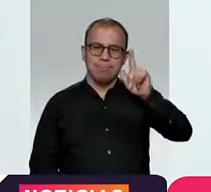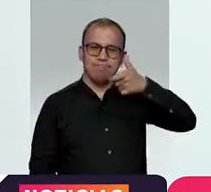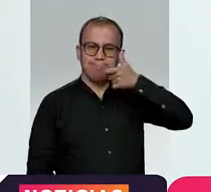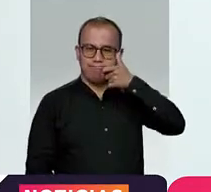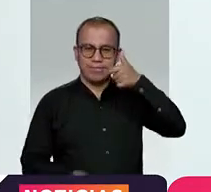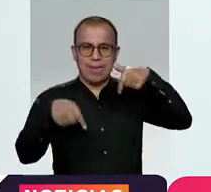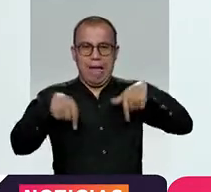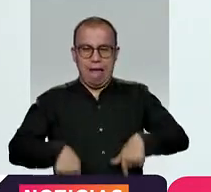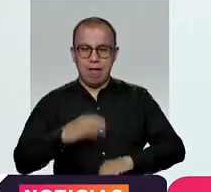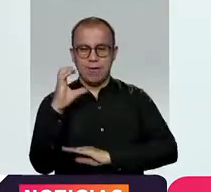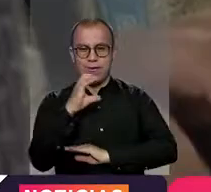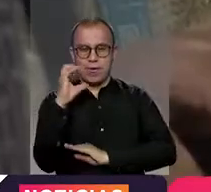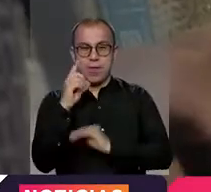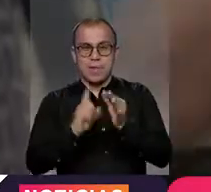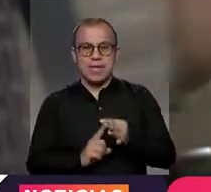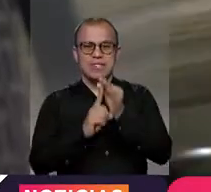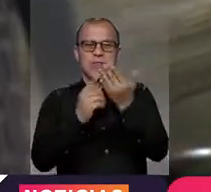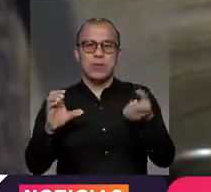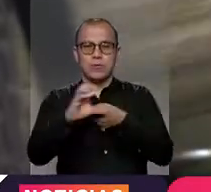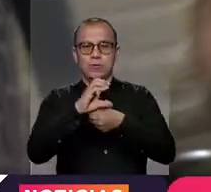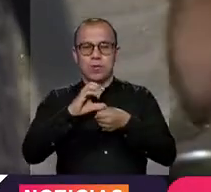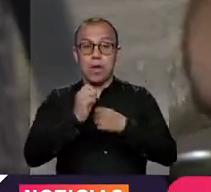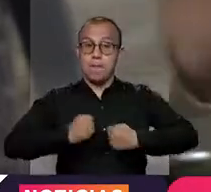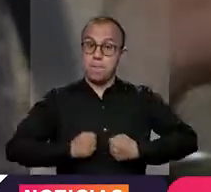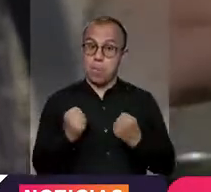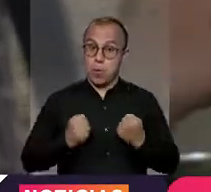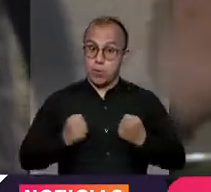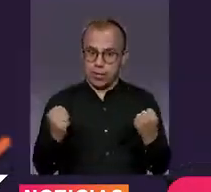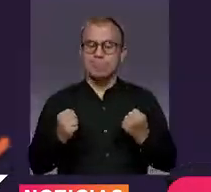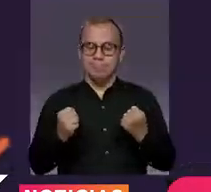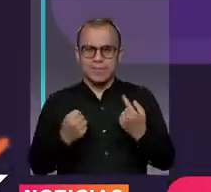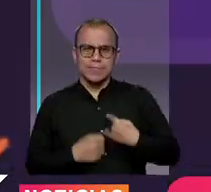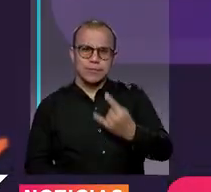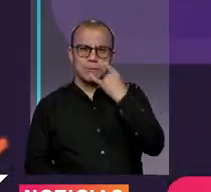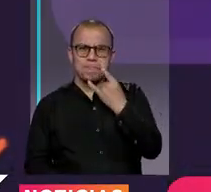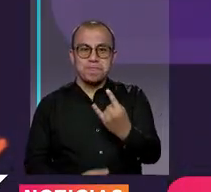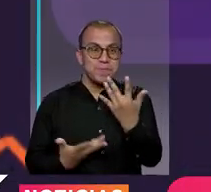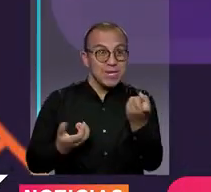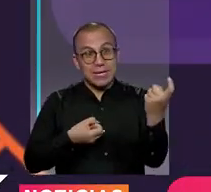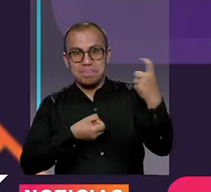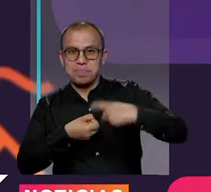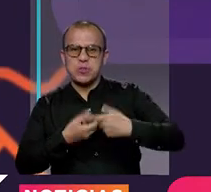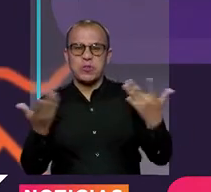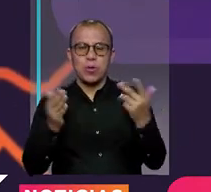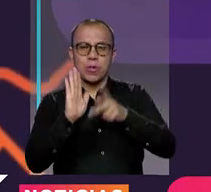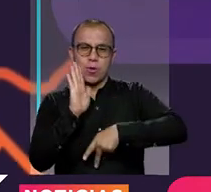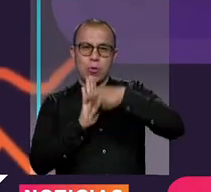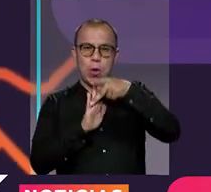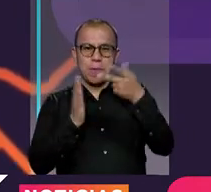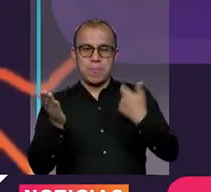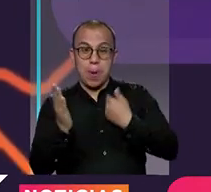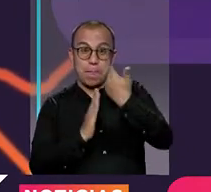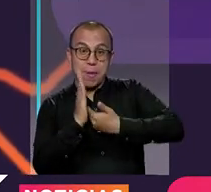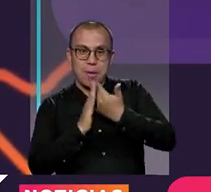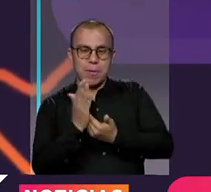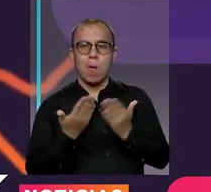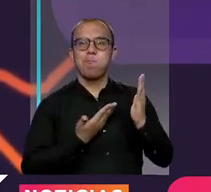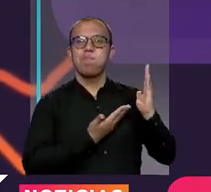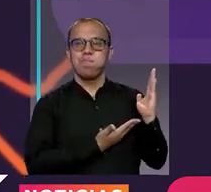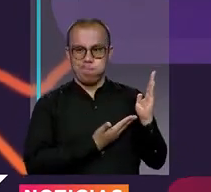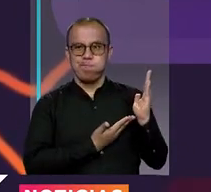en el país, especialmente en ciudades como Bogotá. Los interesados en las vacantes pueden enviar su documentación